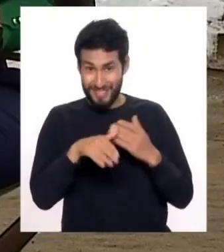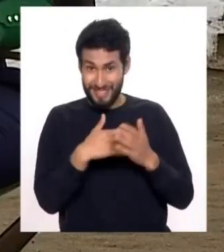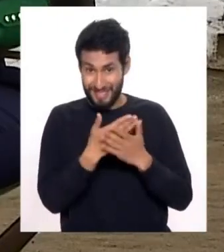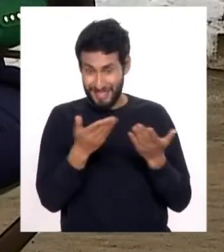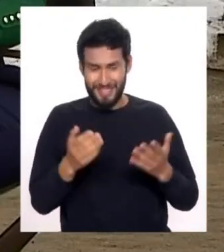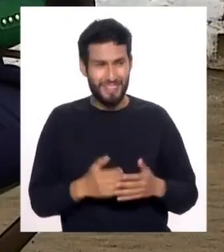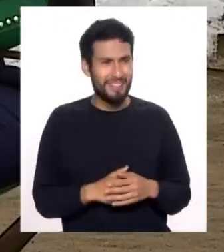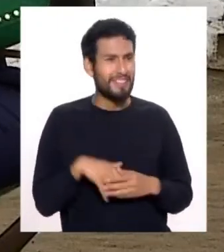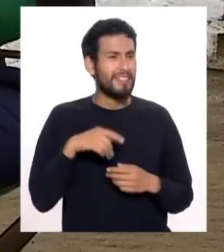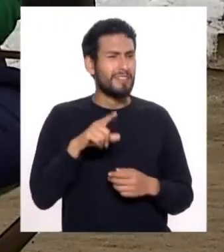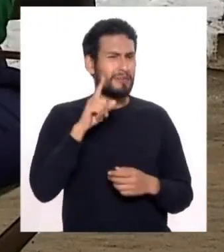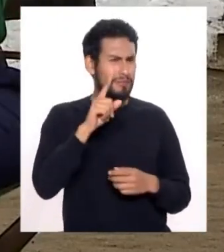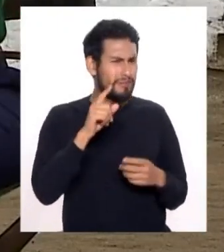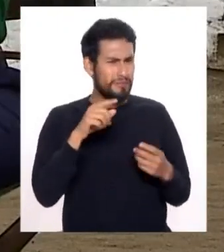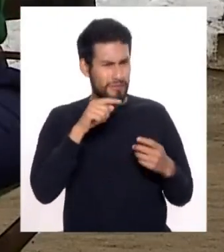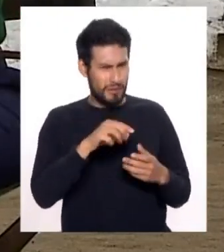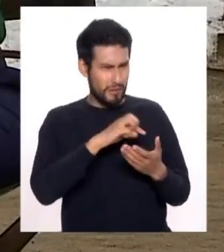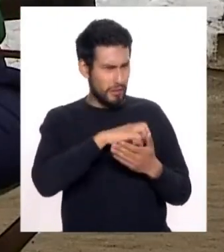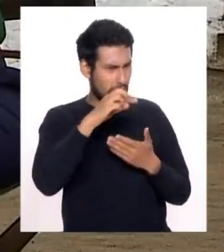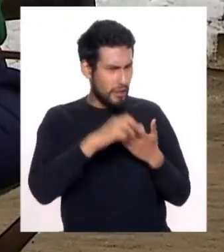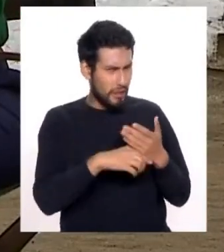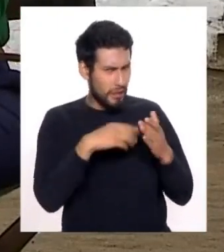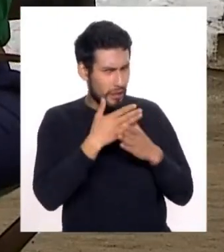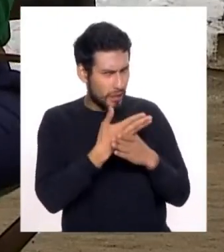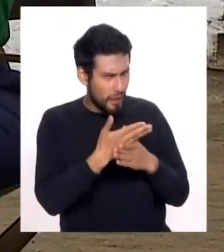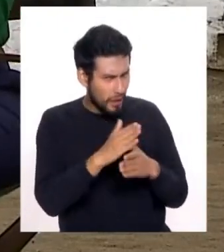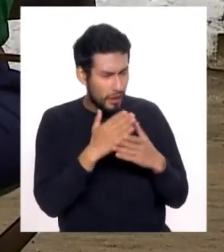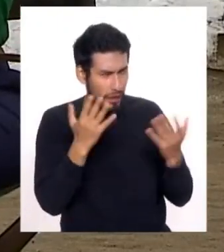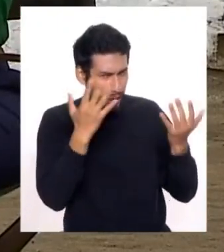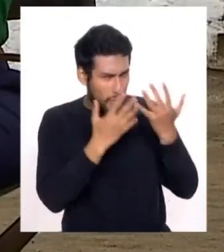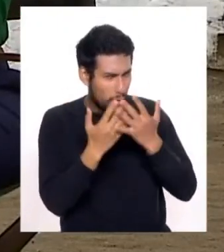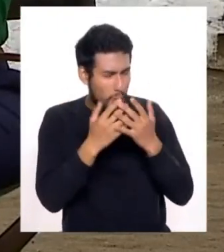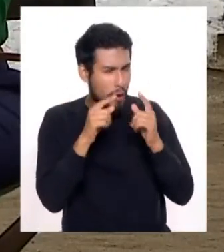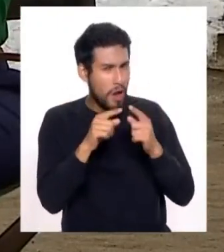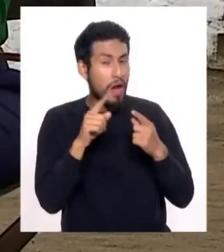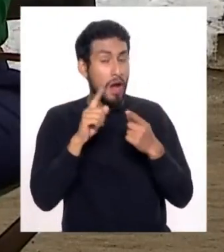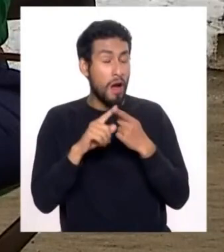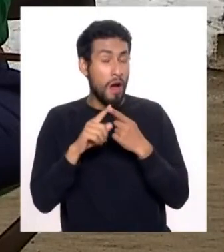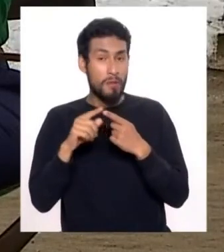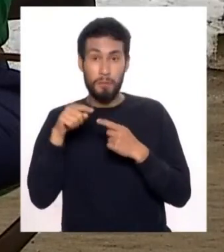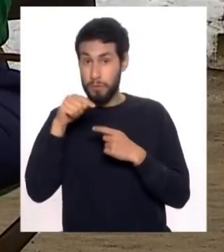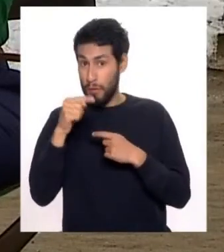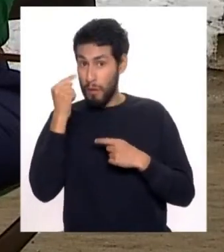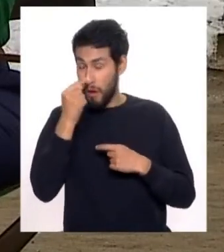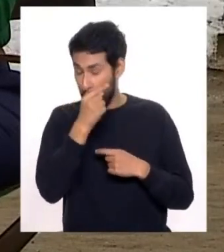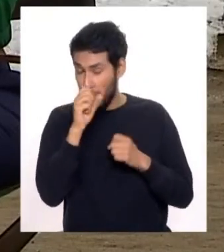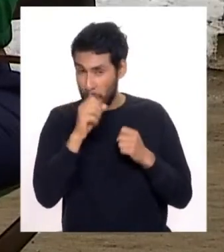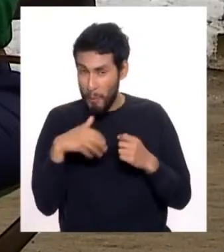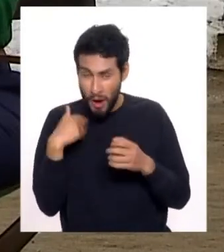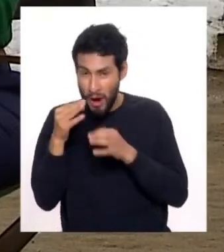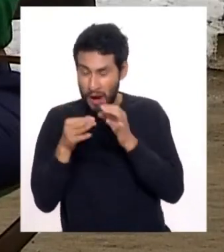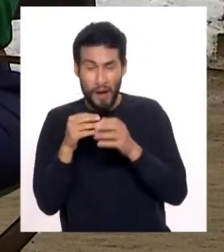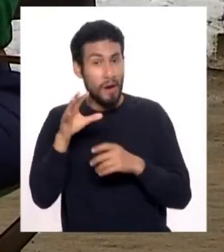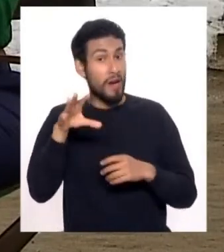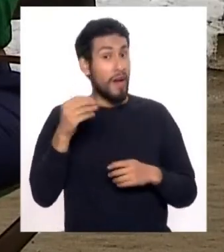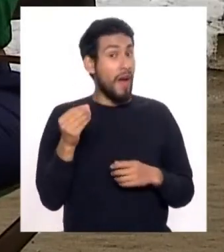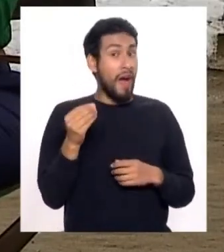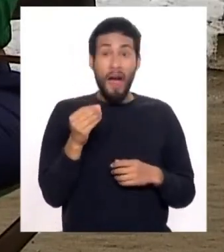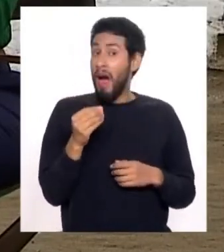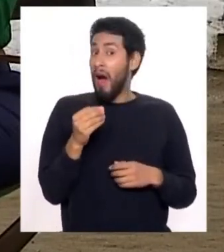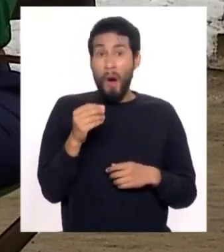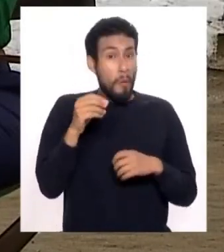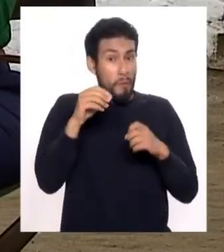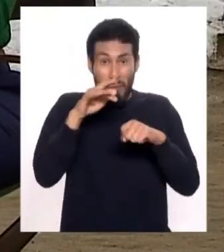ustedes. Matizando esta campaña, que bueno, que veamos el tema de los ojos, ¿no? Porque a veces cuando esto no es